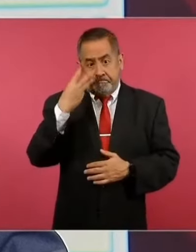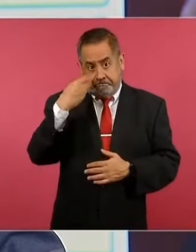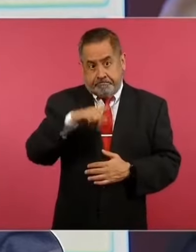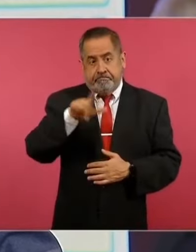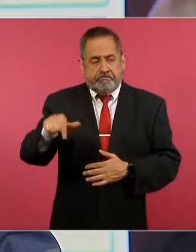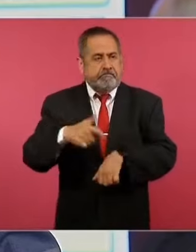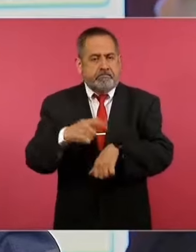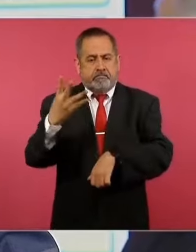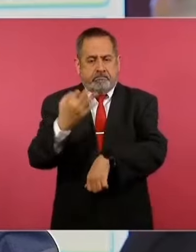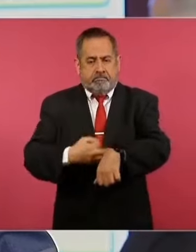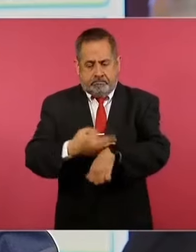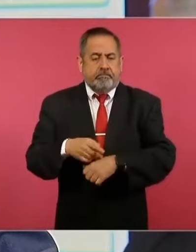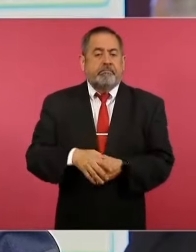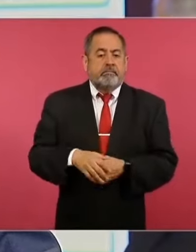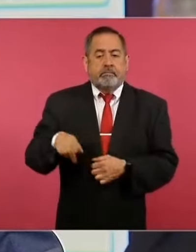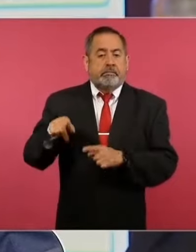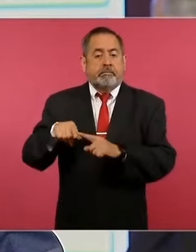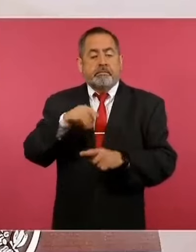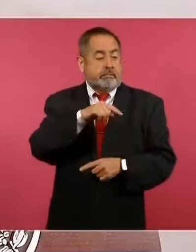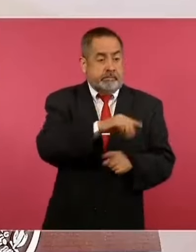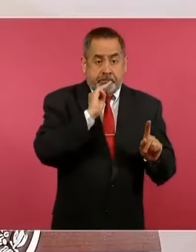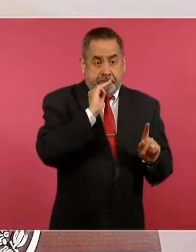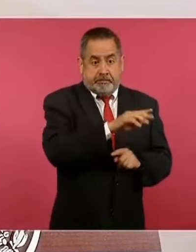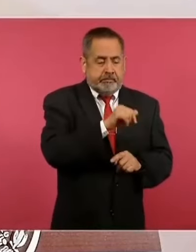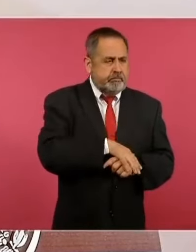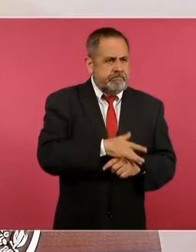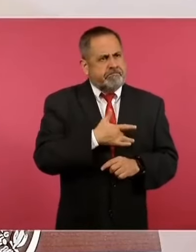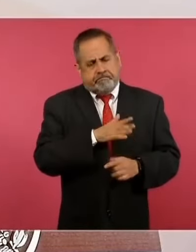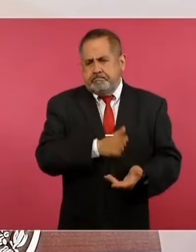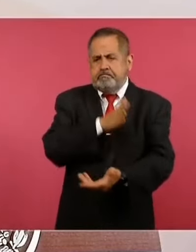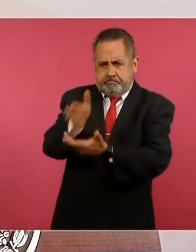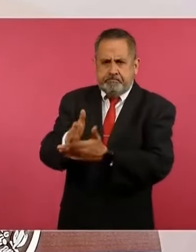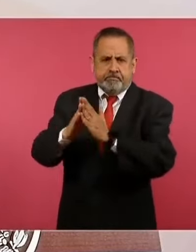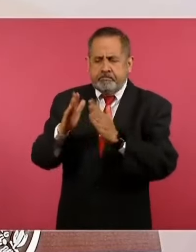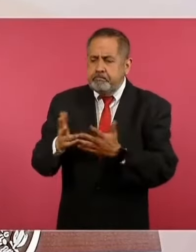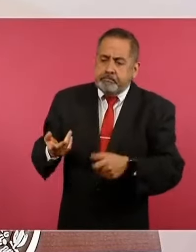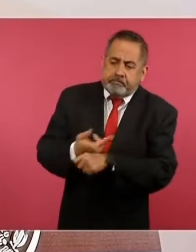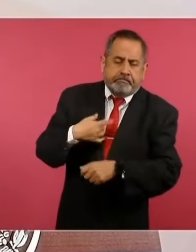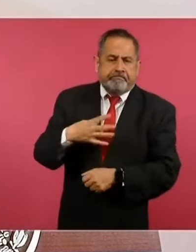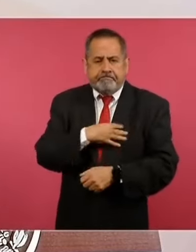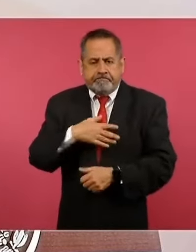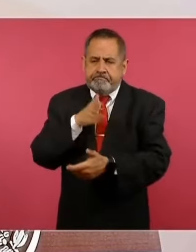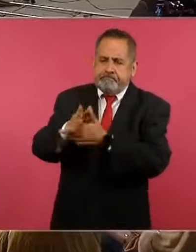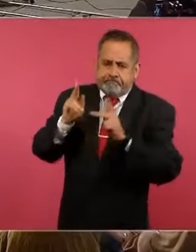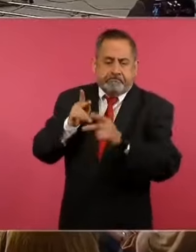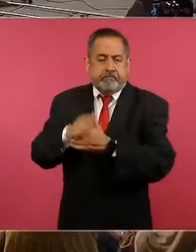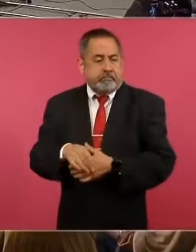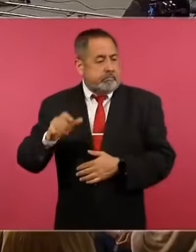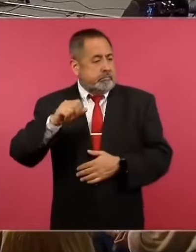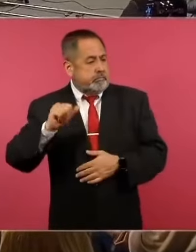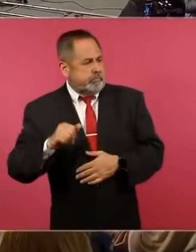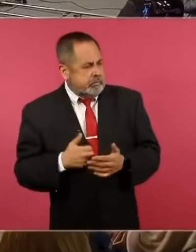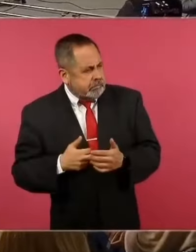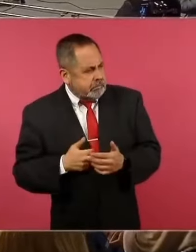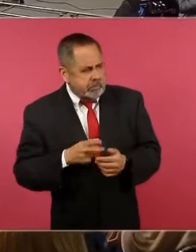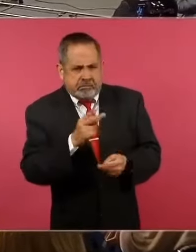horas, Margarita N., que es la madre de Camila, fue a la casa de su vecina Ana Rosa para preguntar por su hija. Ana Rosa le informa que Camila